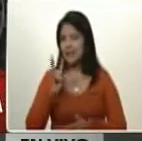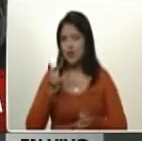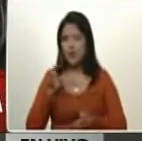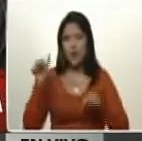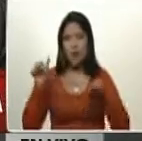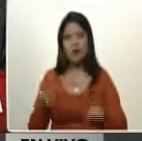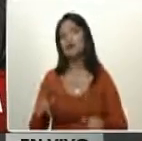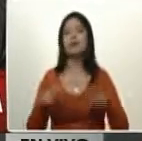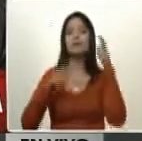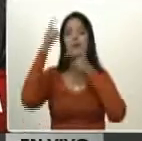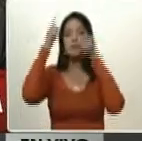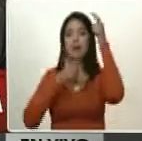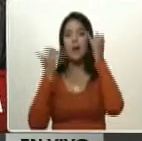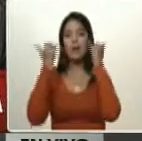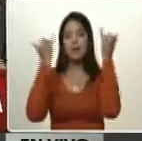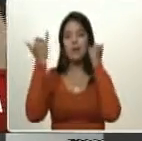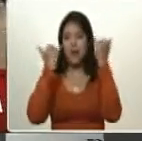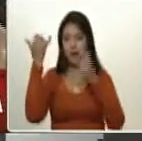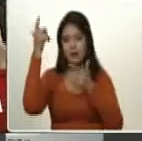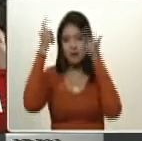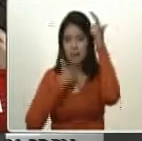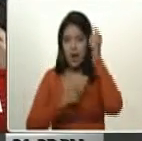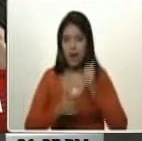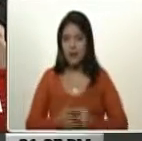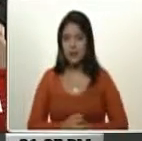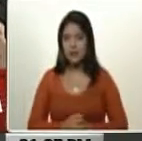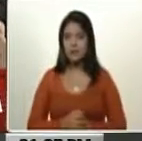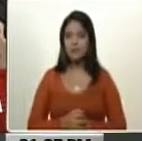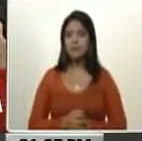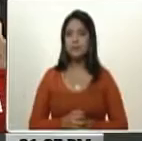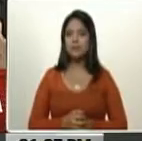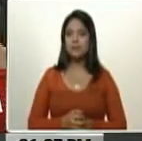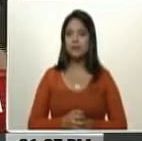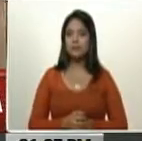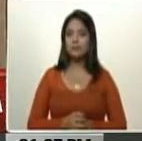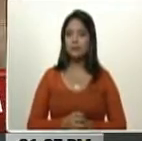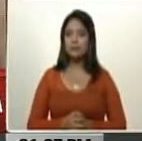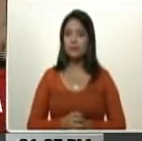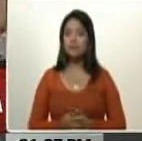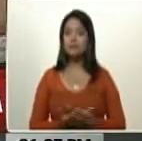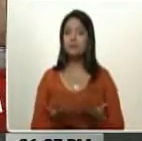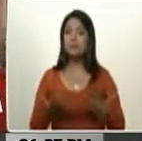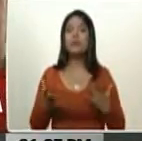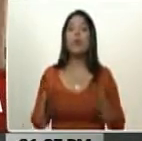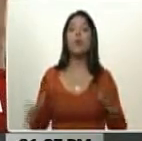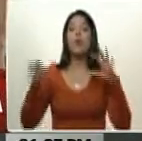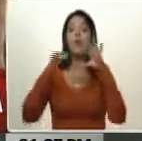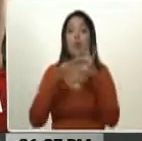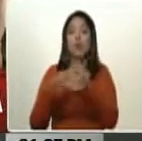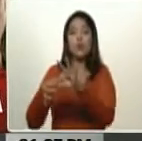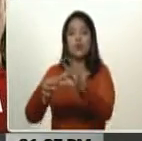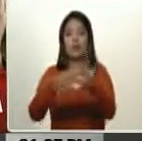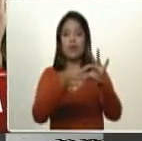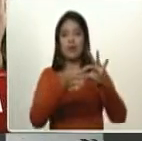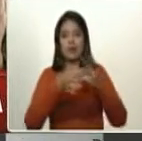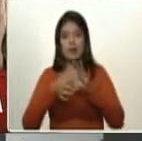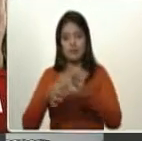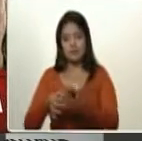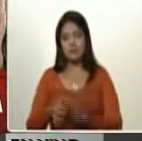del comandante Chávez. Y es una concepción de unidad dentro de la diversidad,